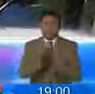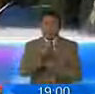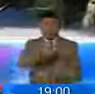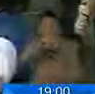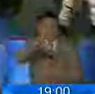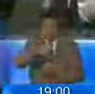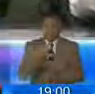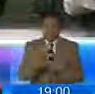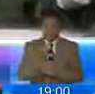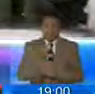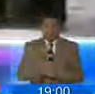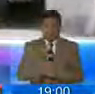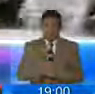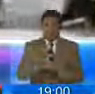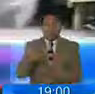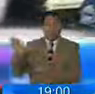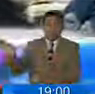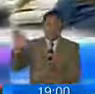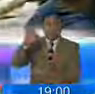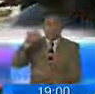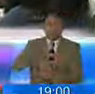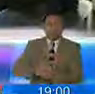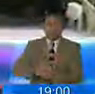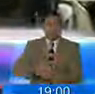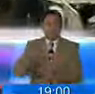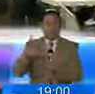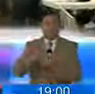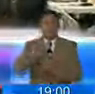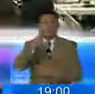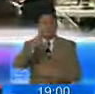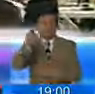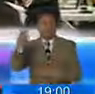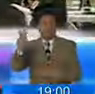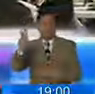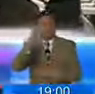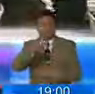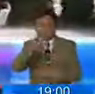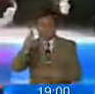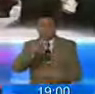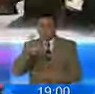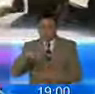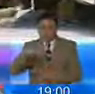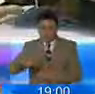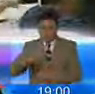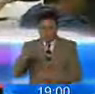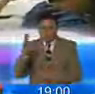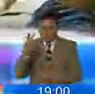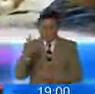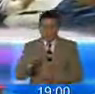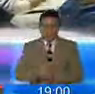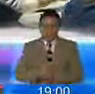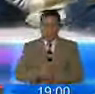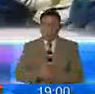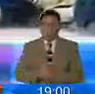no ha llegado ningún representante de la Alianza Creo Suma.